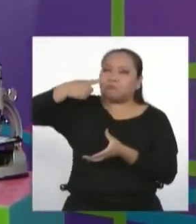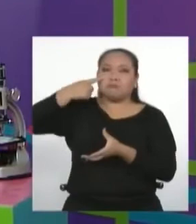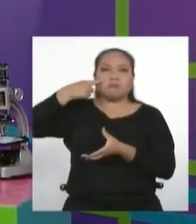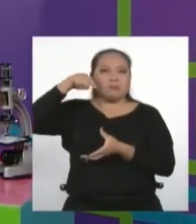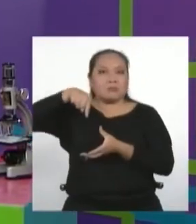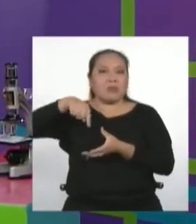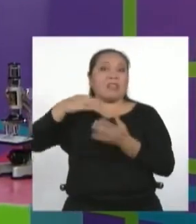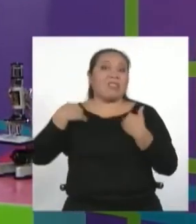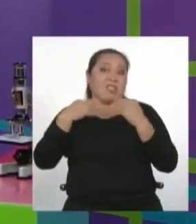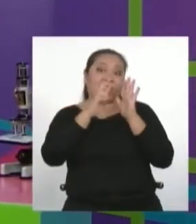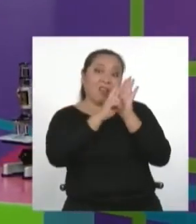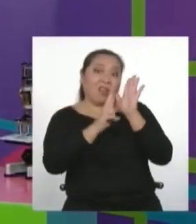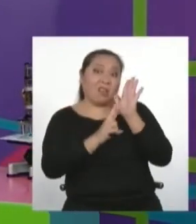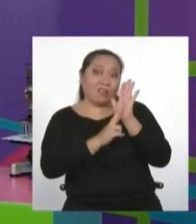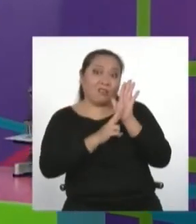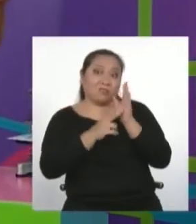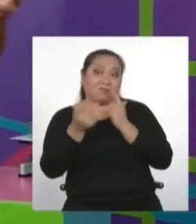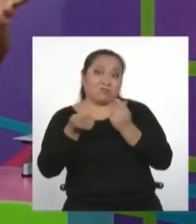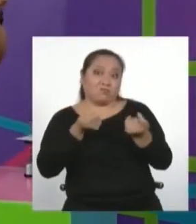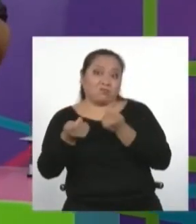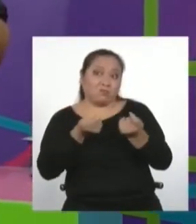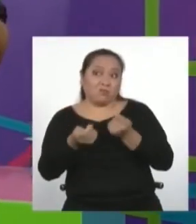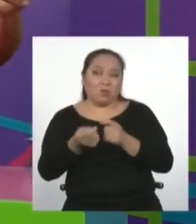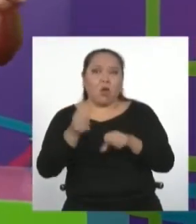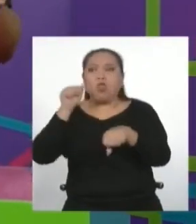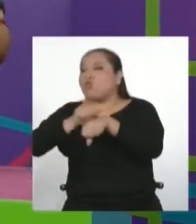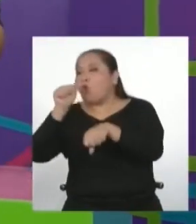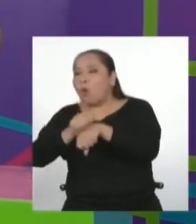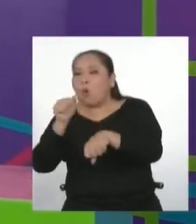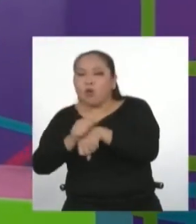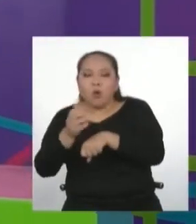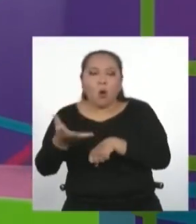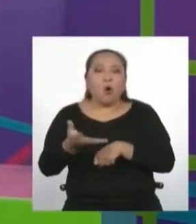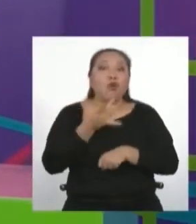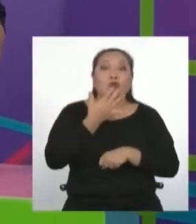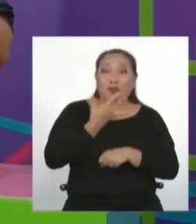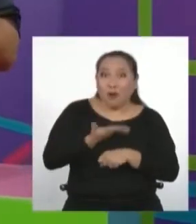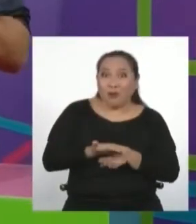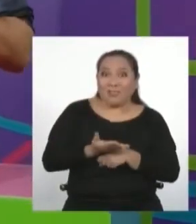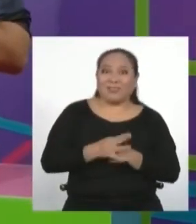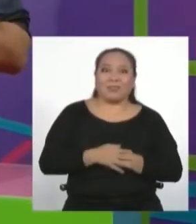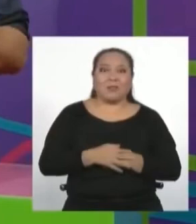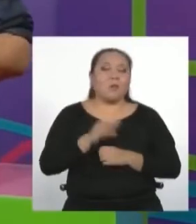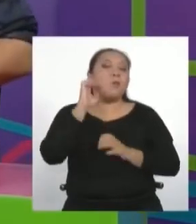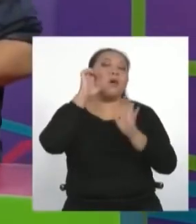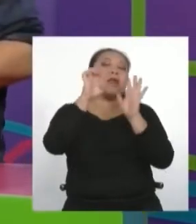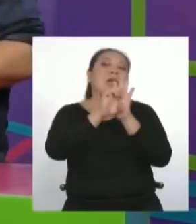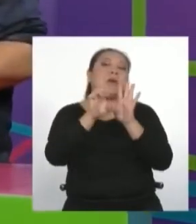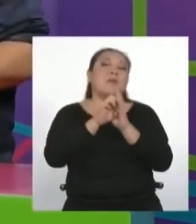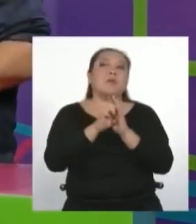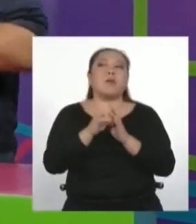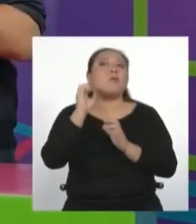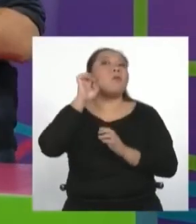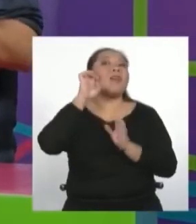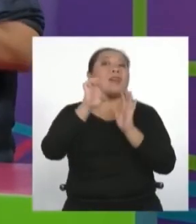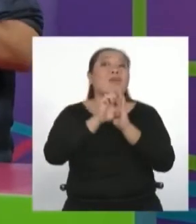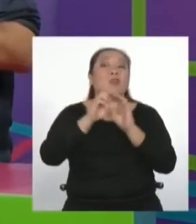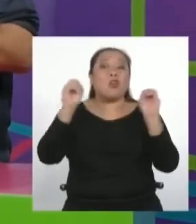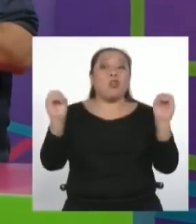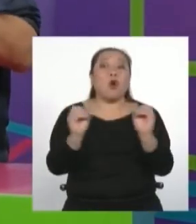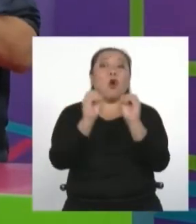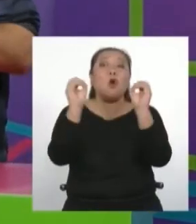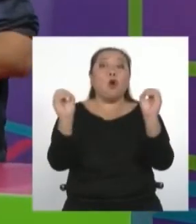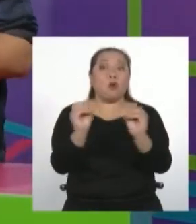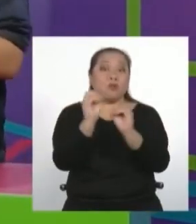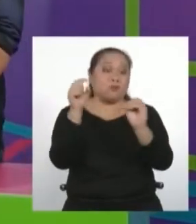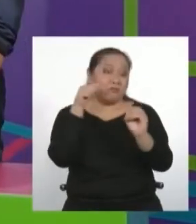reglas según las cuales se rige. Qué tan duras son las cosas o de qué color son. Por ejemplo, un elemento como el oro, que todos